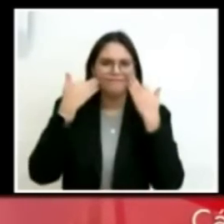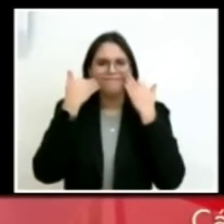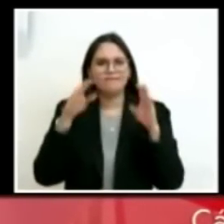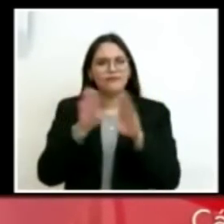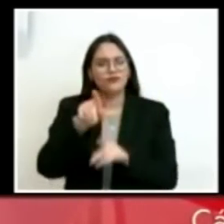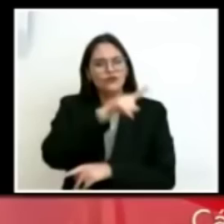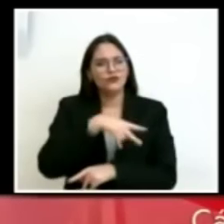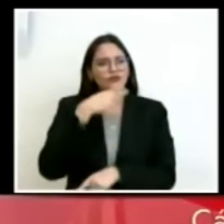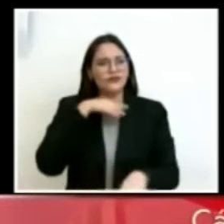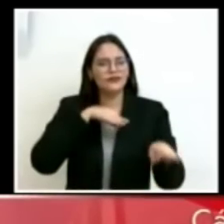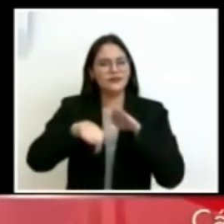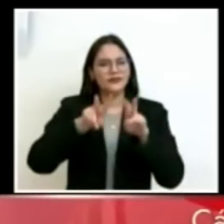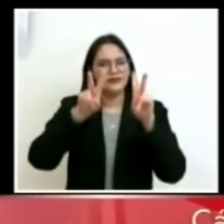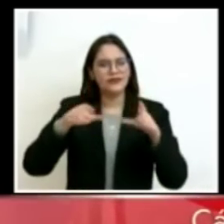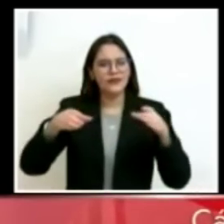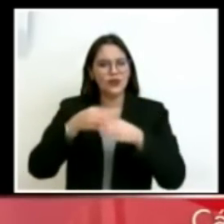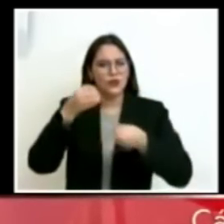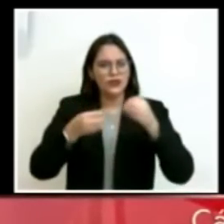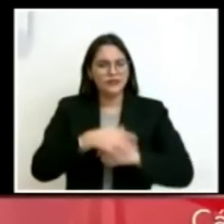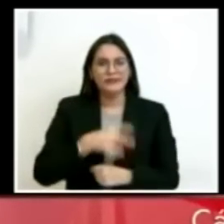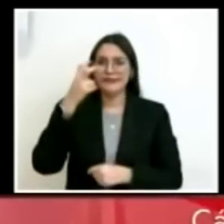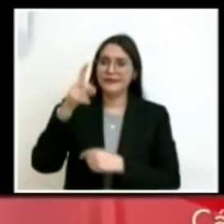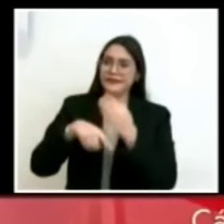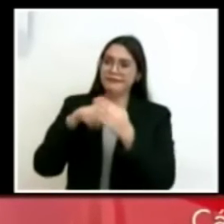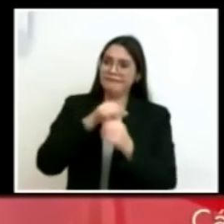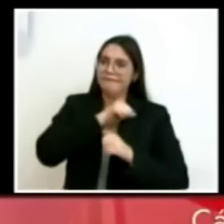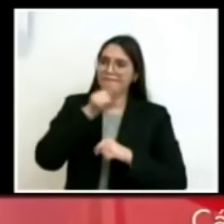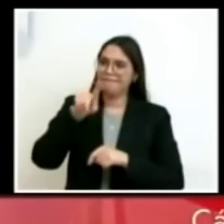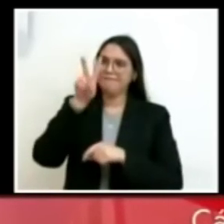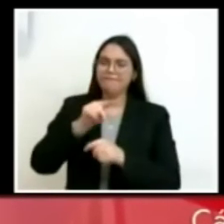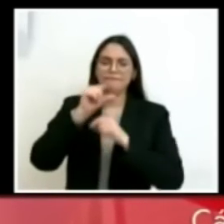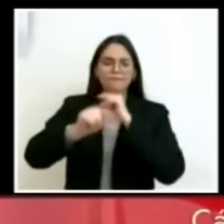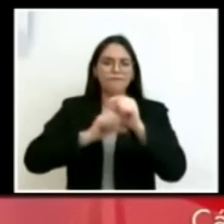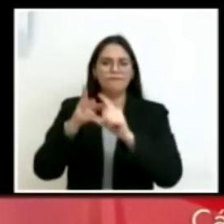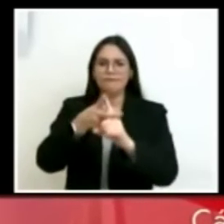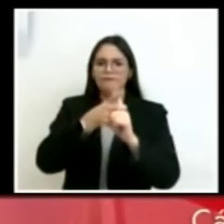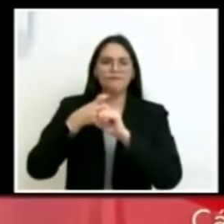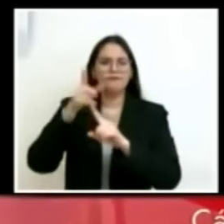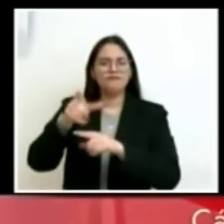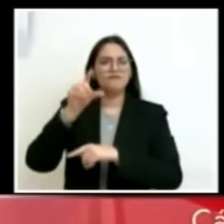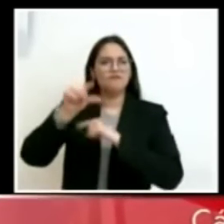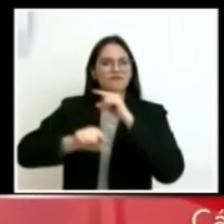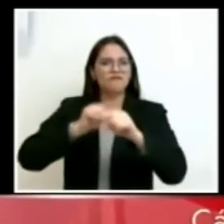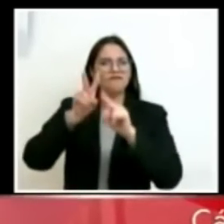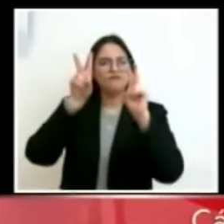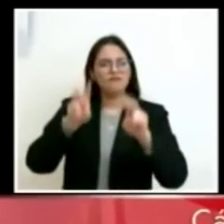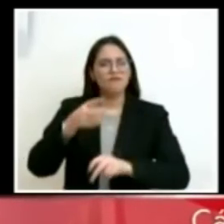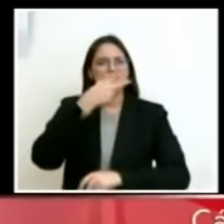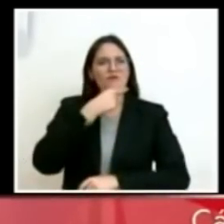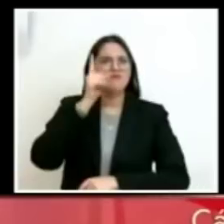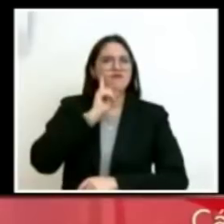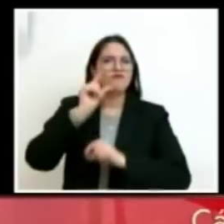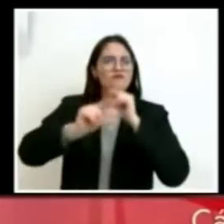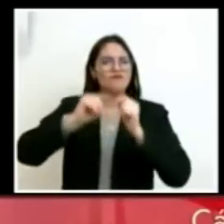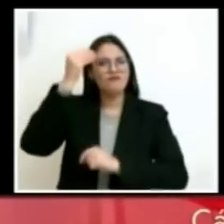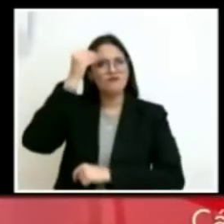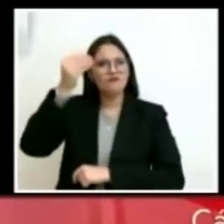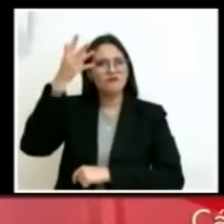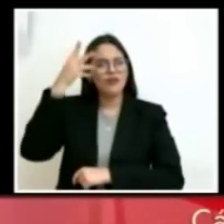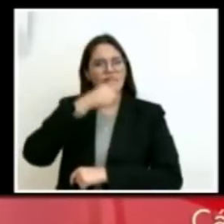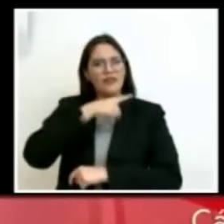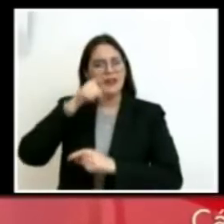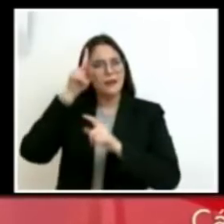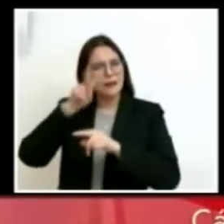el Poder Judicial. Y cito textual: ese órgano ha sido secuestrado y convertido en una cofradía de hombres y mujeres que se olvidaron de la más